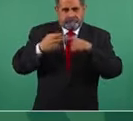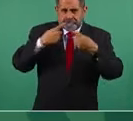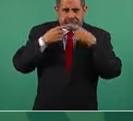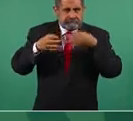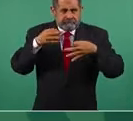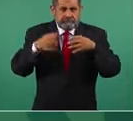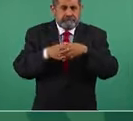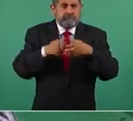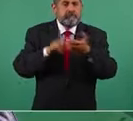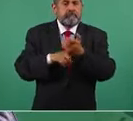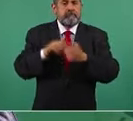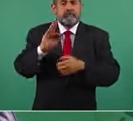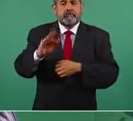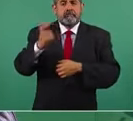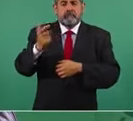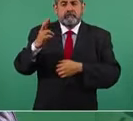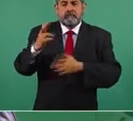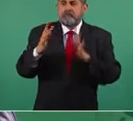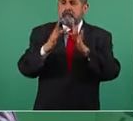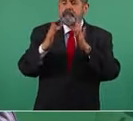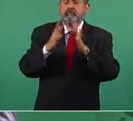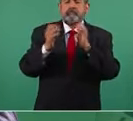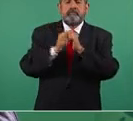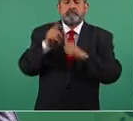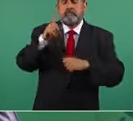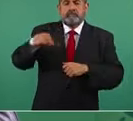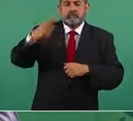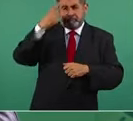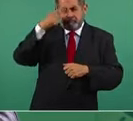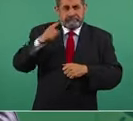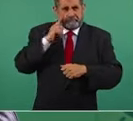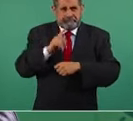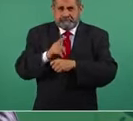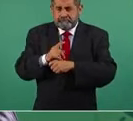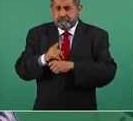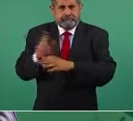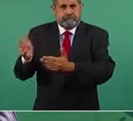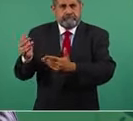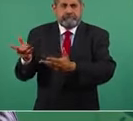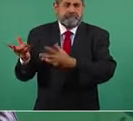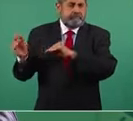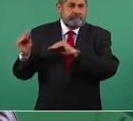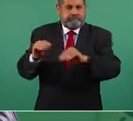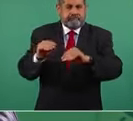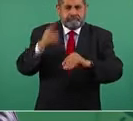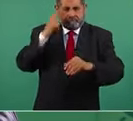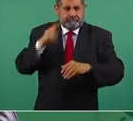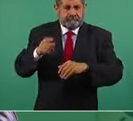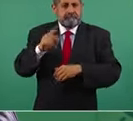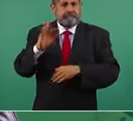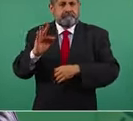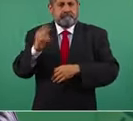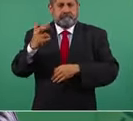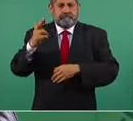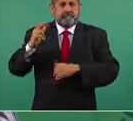en la Fiscalía General de la República para que se atraiga el caso